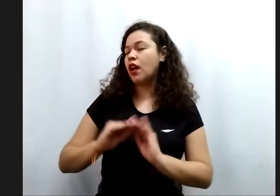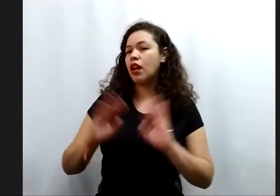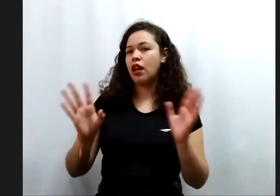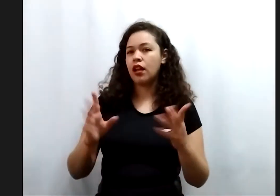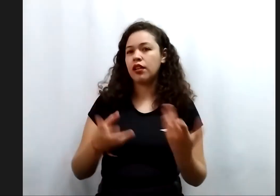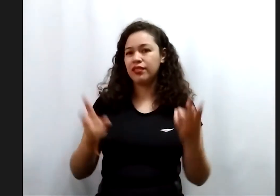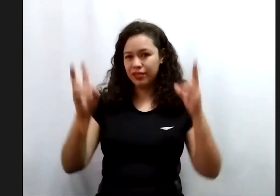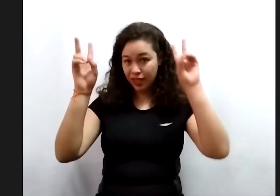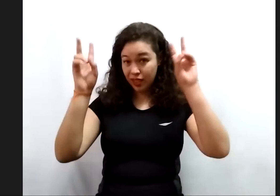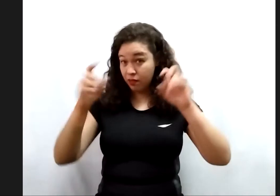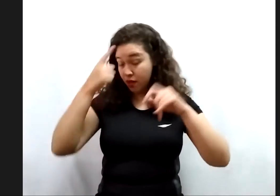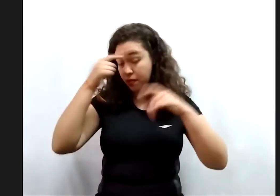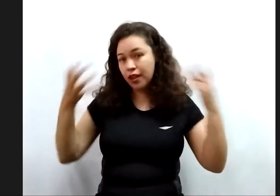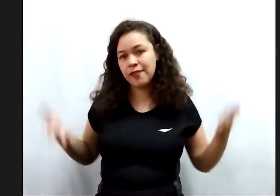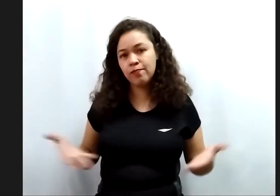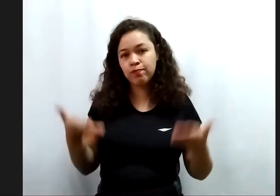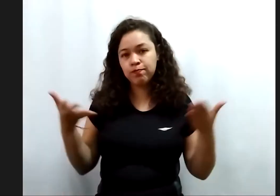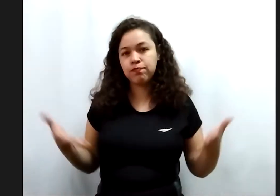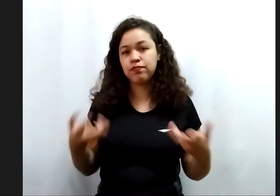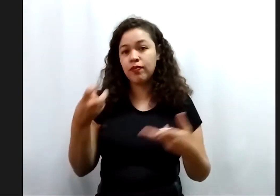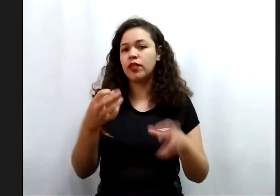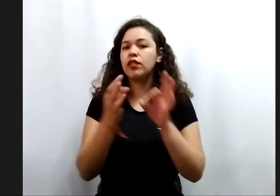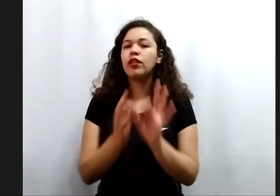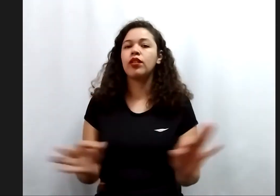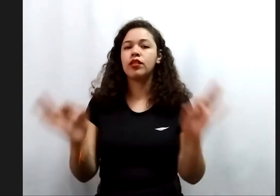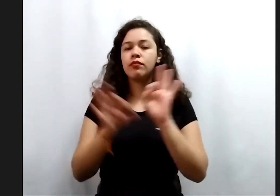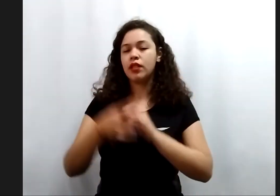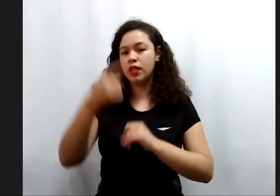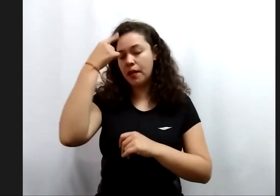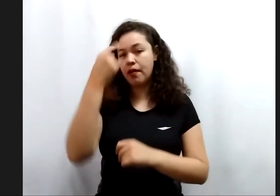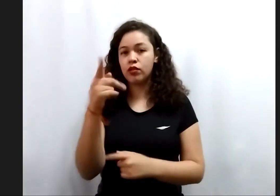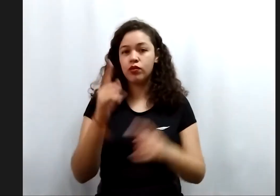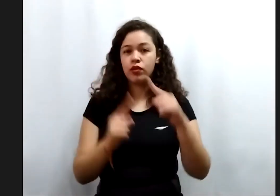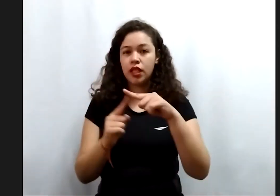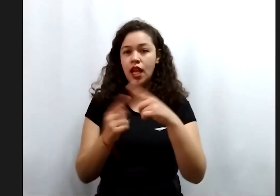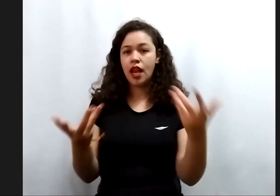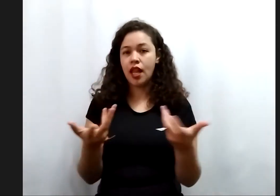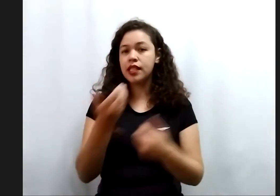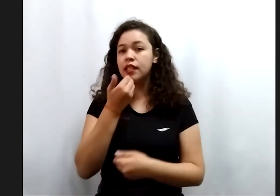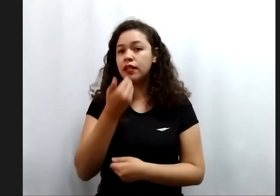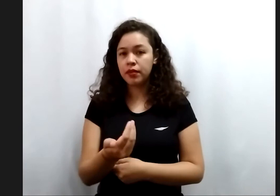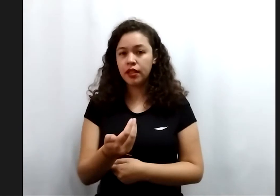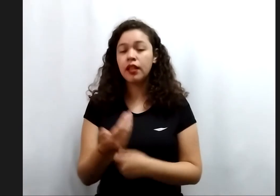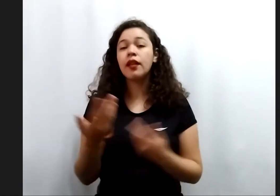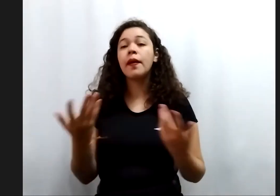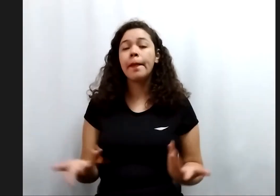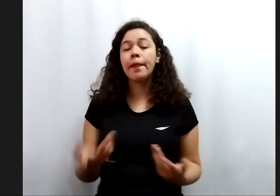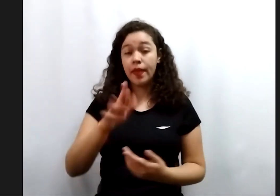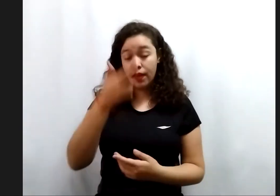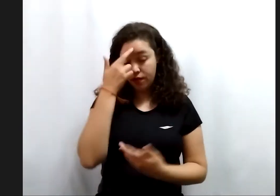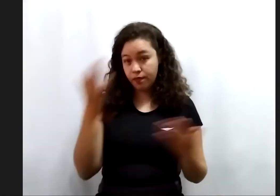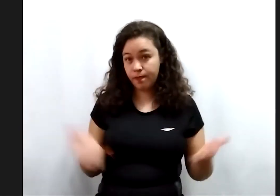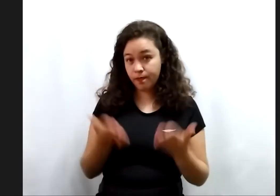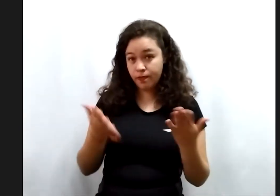tema motivacional es fundamental para el desempeño de sus tareas. Recordemos que la motivación tiene dos